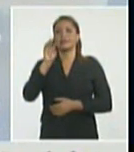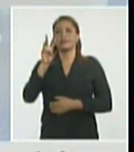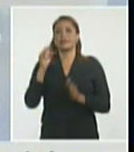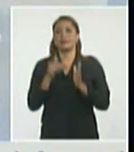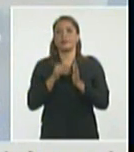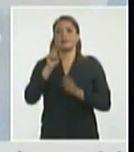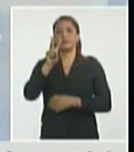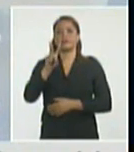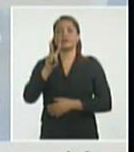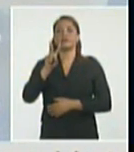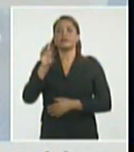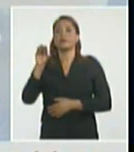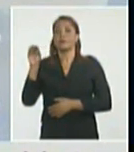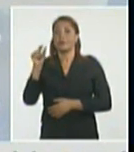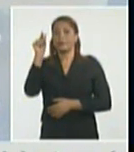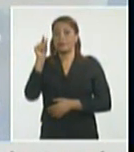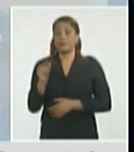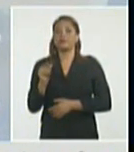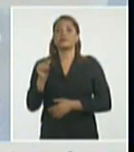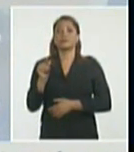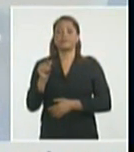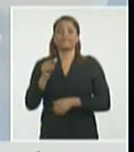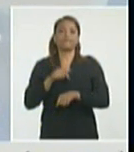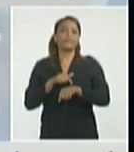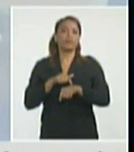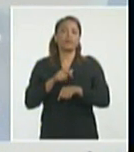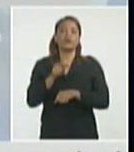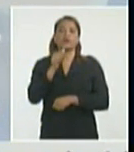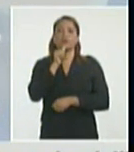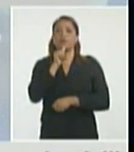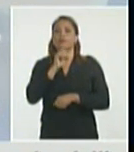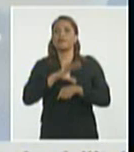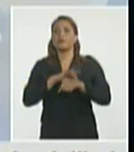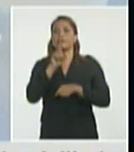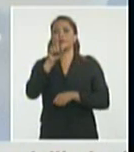63.200 pacientes en estos momentos, sospechosos